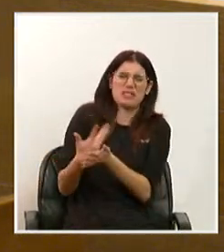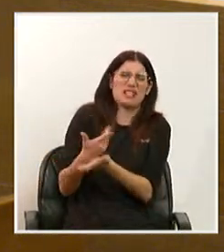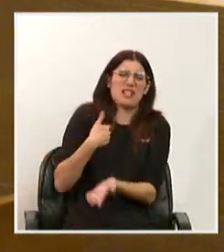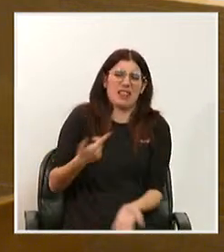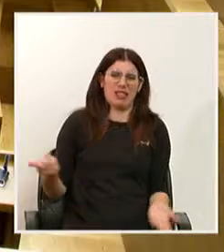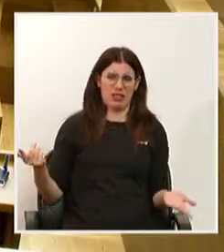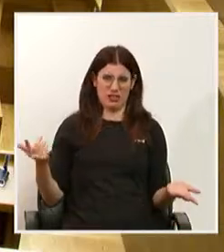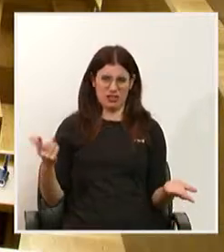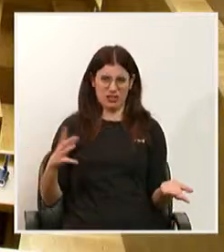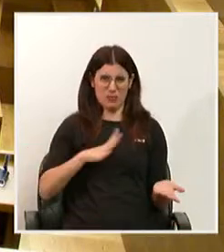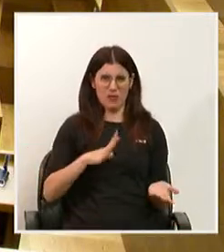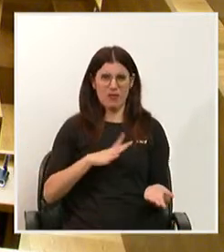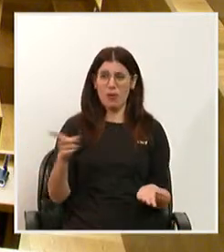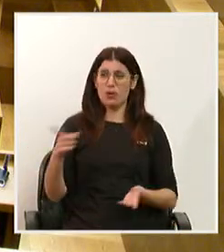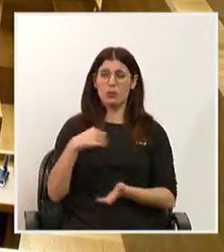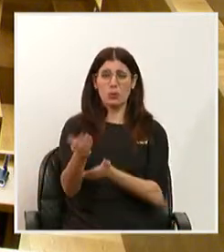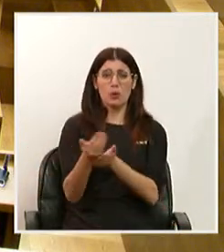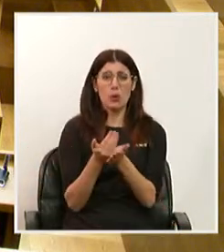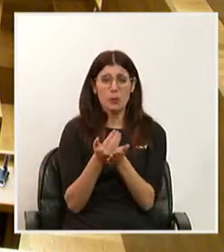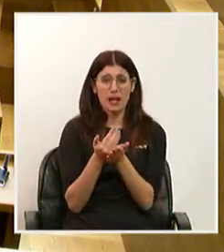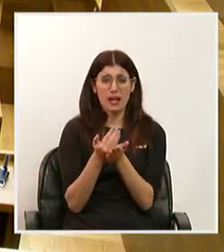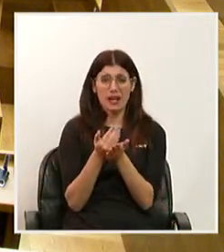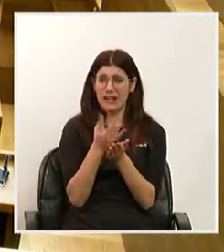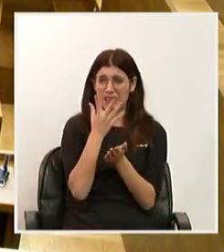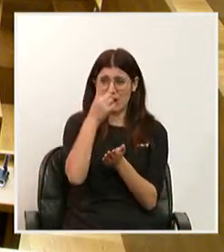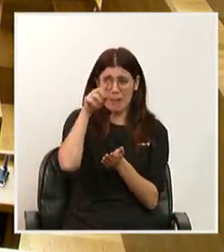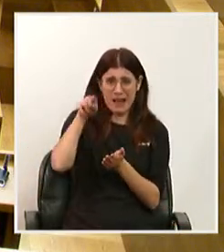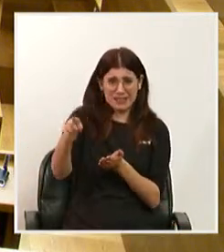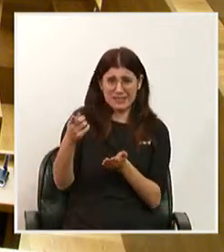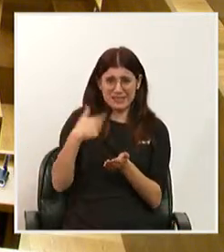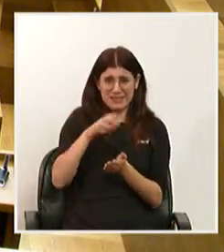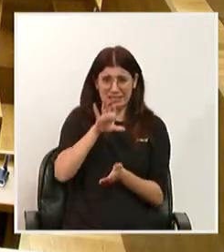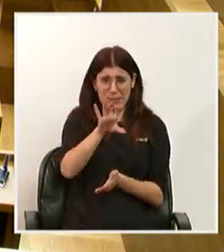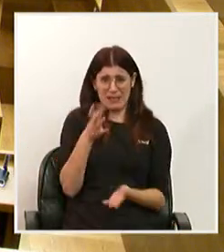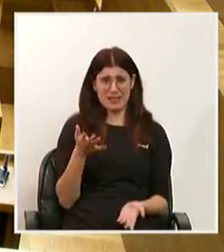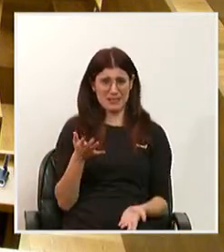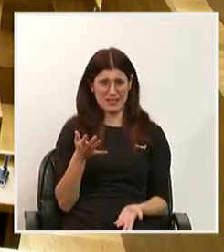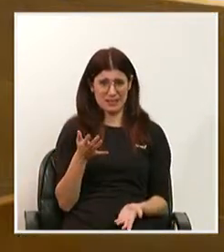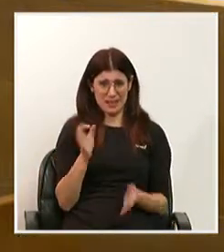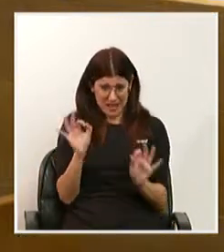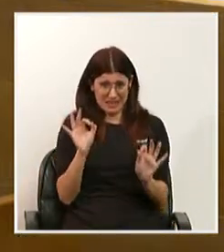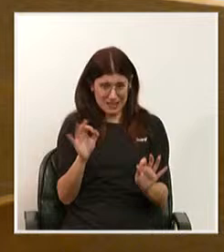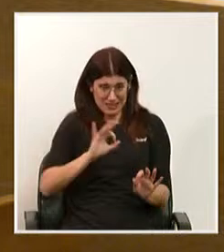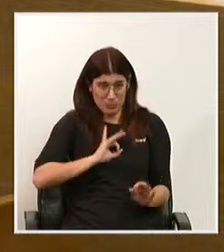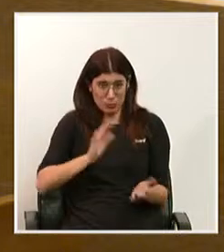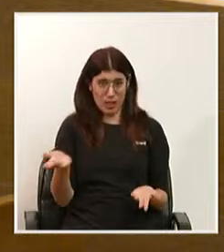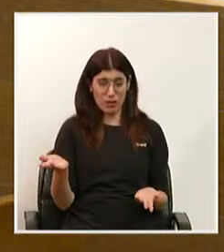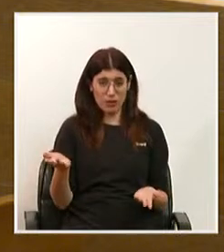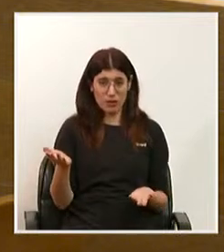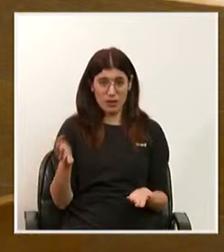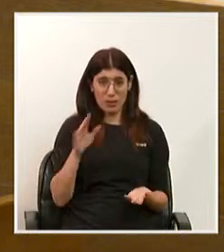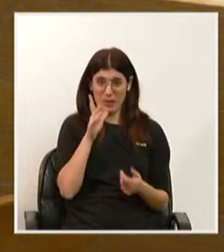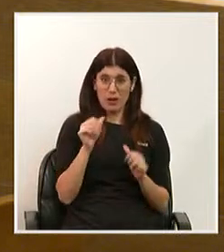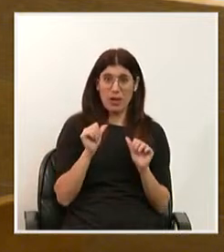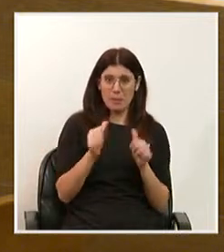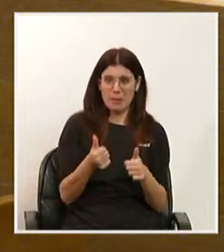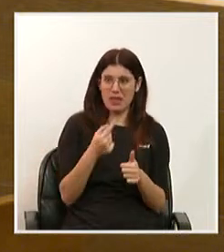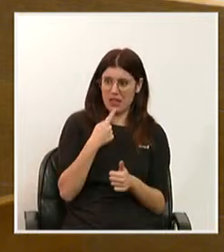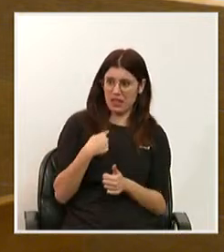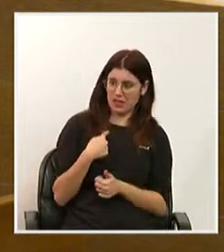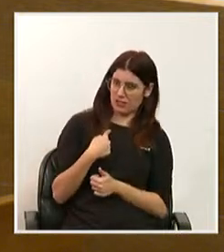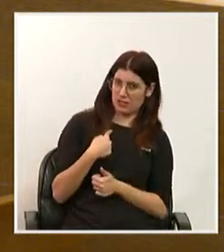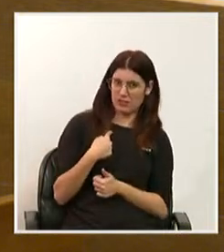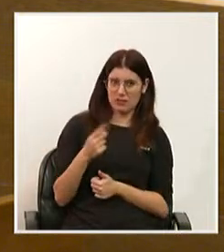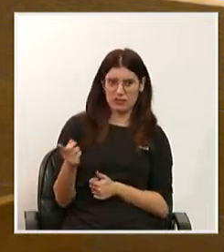Muñoz usted cobra es de los que más cobra en este país faltaría más pero me ha empezado yo digo el señor